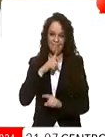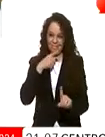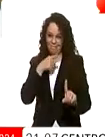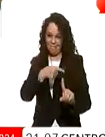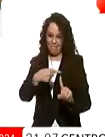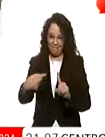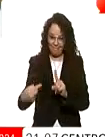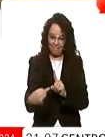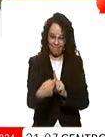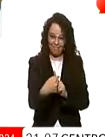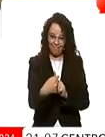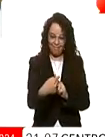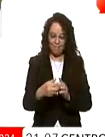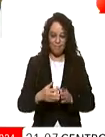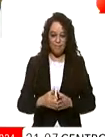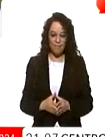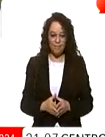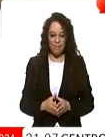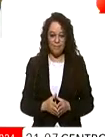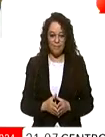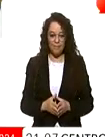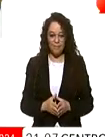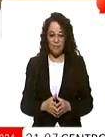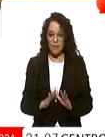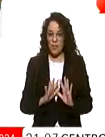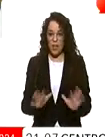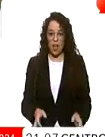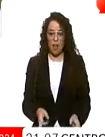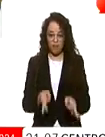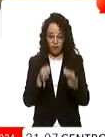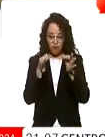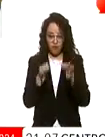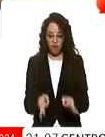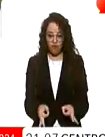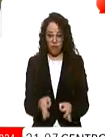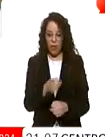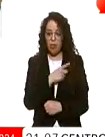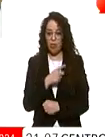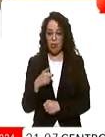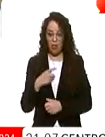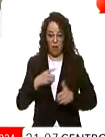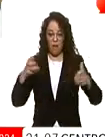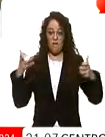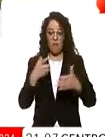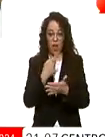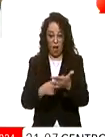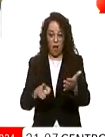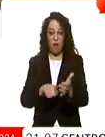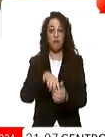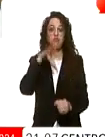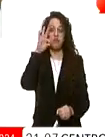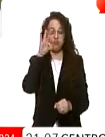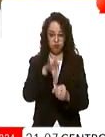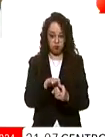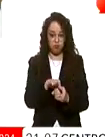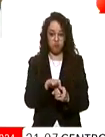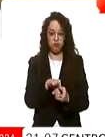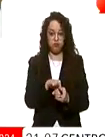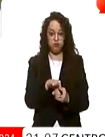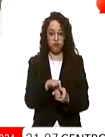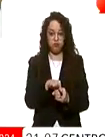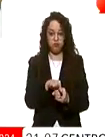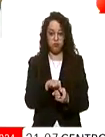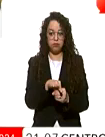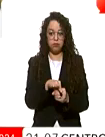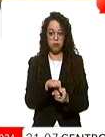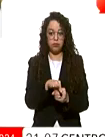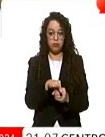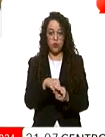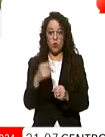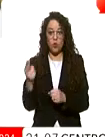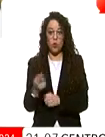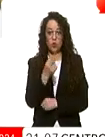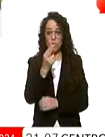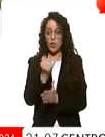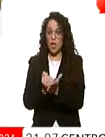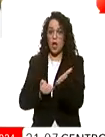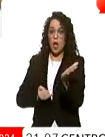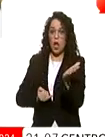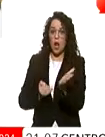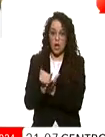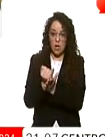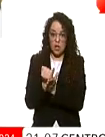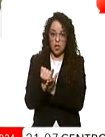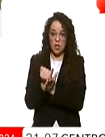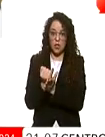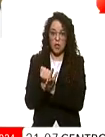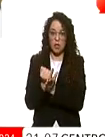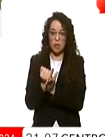una realidad, las elecciones tienen que llevarse a cabo. Esta determinación que ustedes tomaron, ¿qué